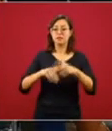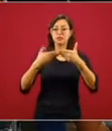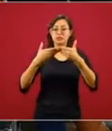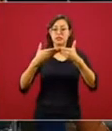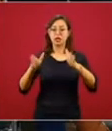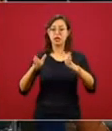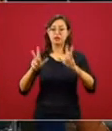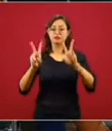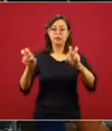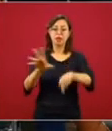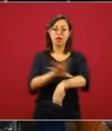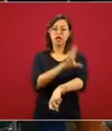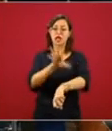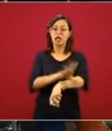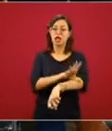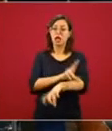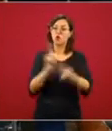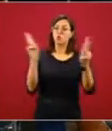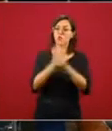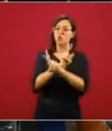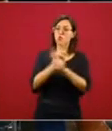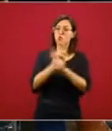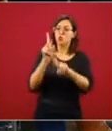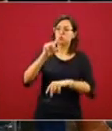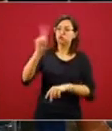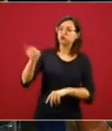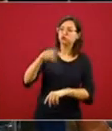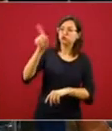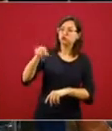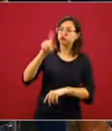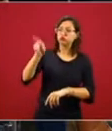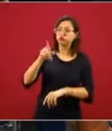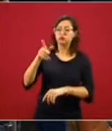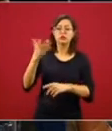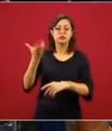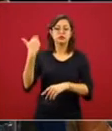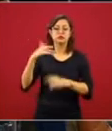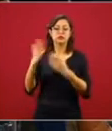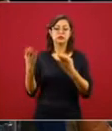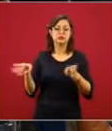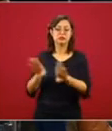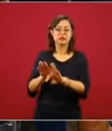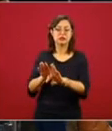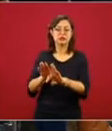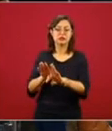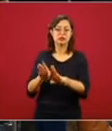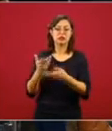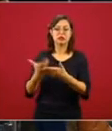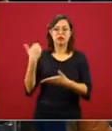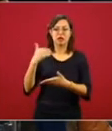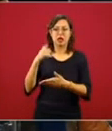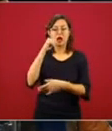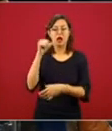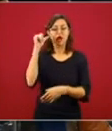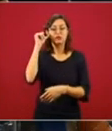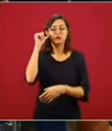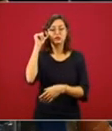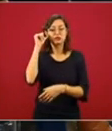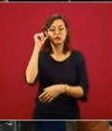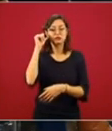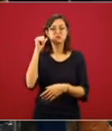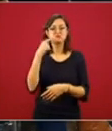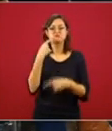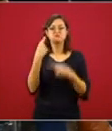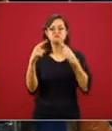eólicas, que se habían quedado cerradas por esta disposición que se había dado a conocer hace unos días. Ayer hubo